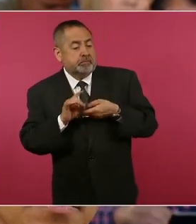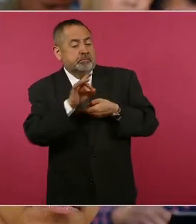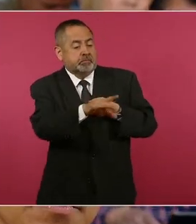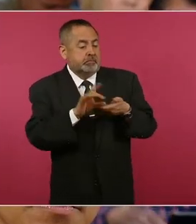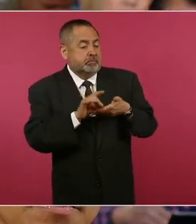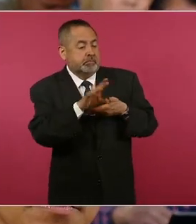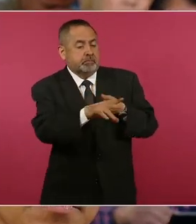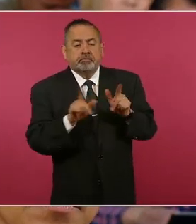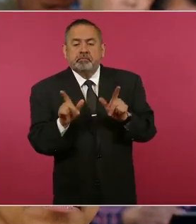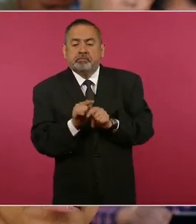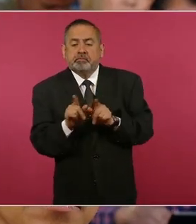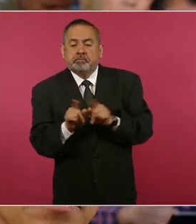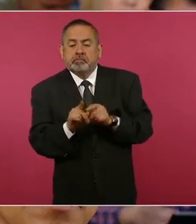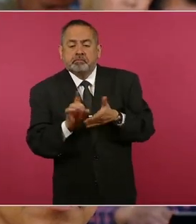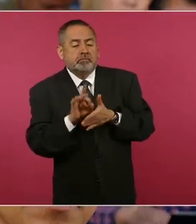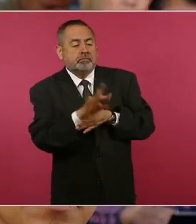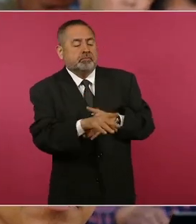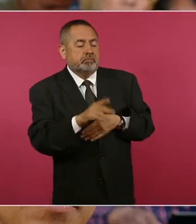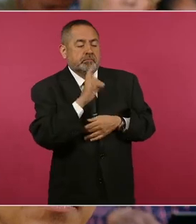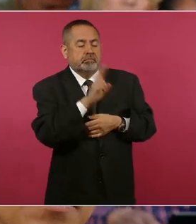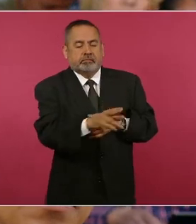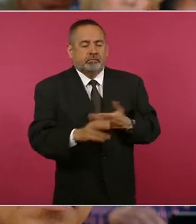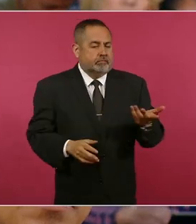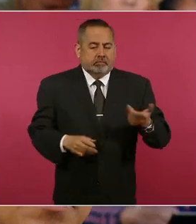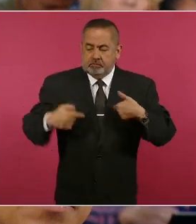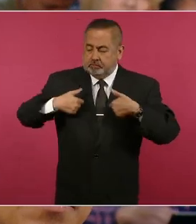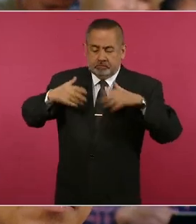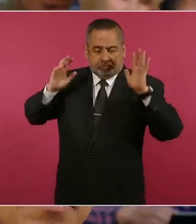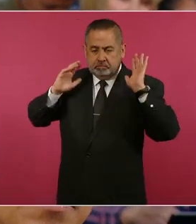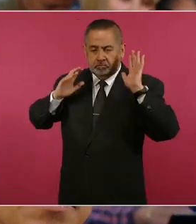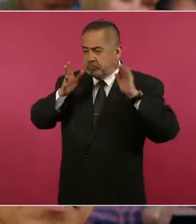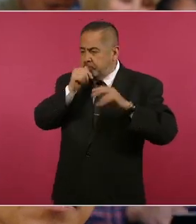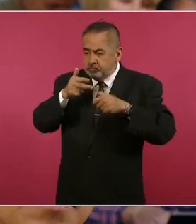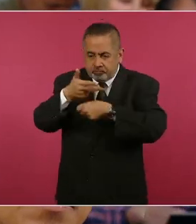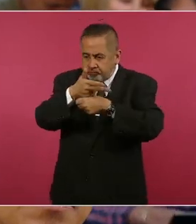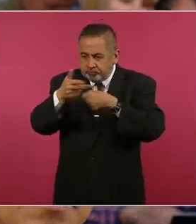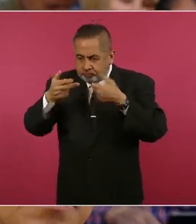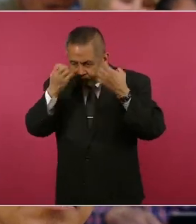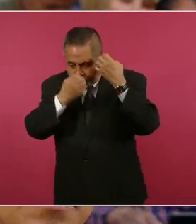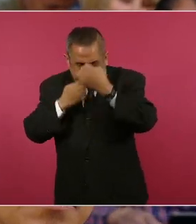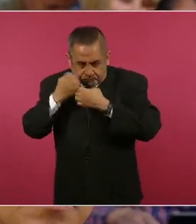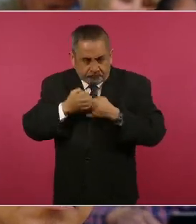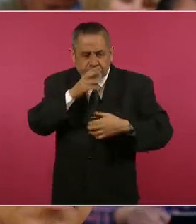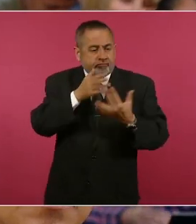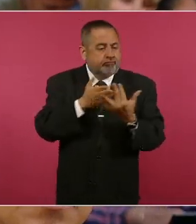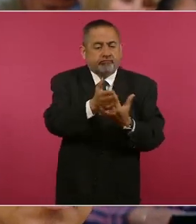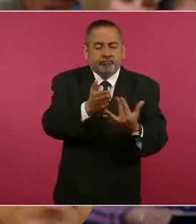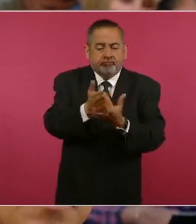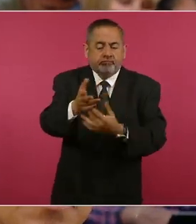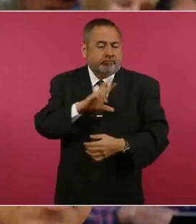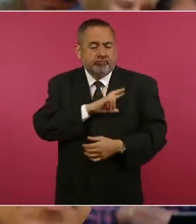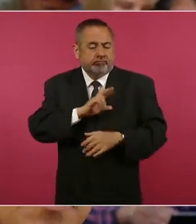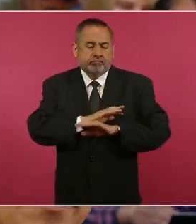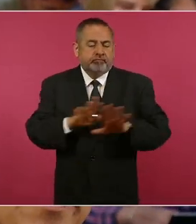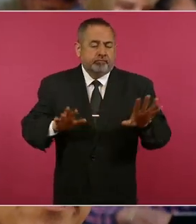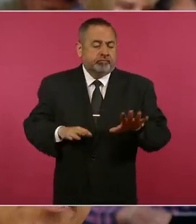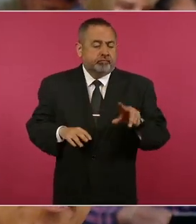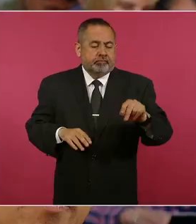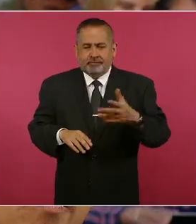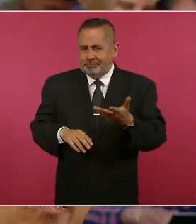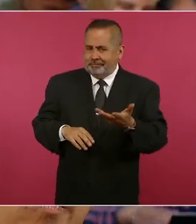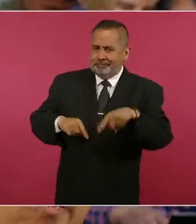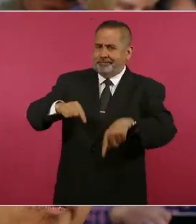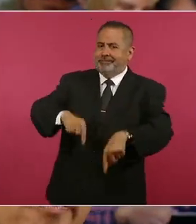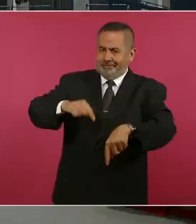y esta respuesta es que ellos no se encargan de monitorear ni de intervenir comunicaciones privadas. Sin embargo, bueno, aquí mismo se ha